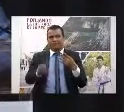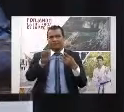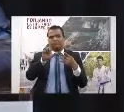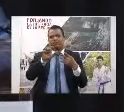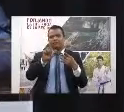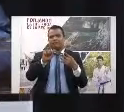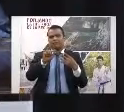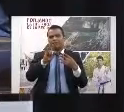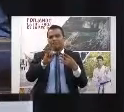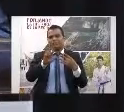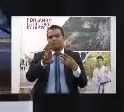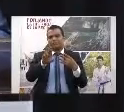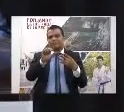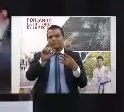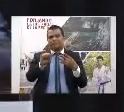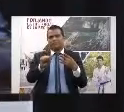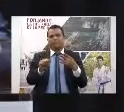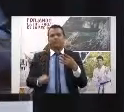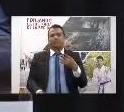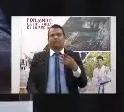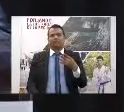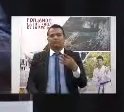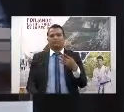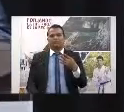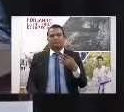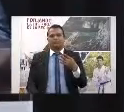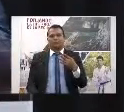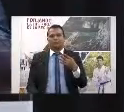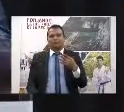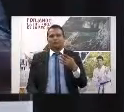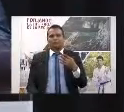Laura Juliana Restrepo Díaz,